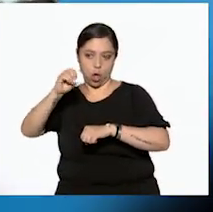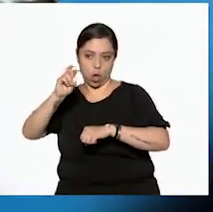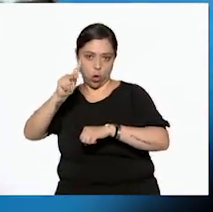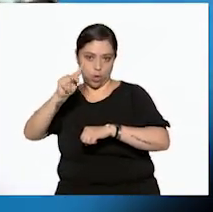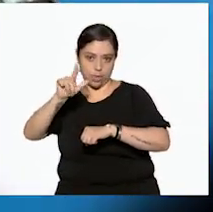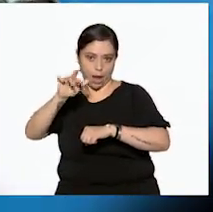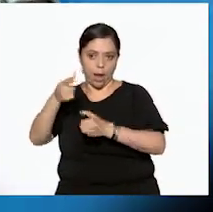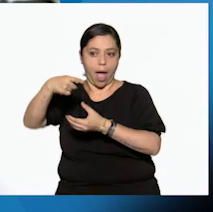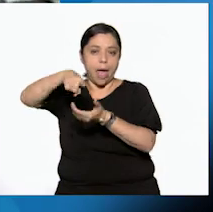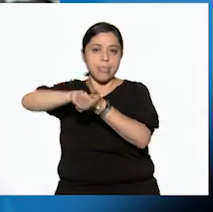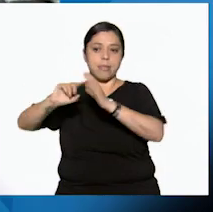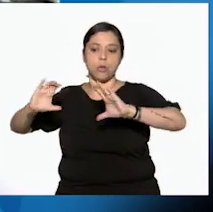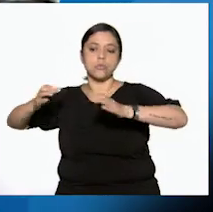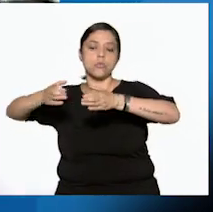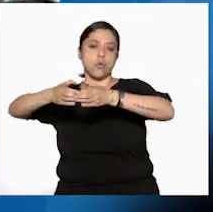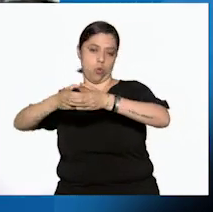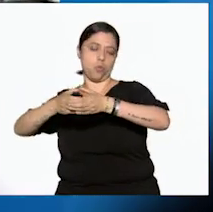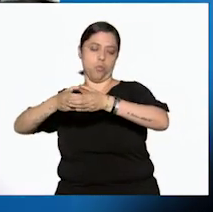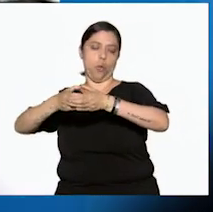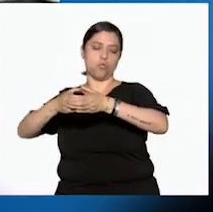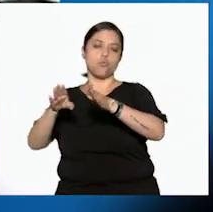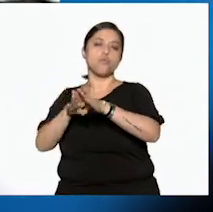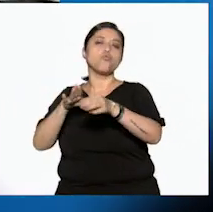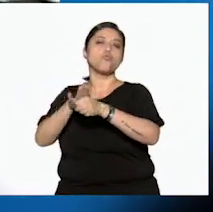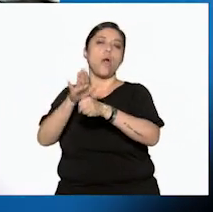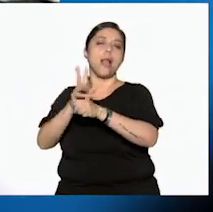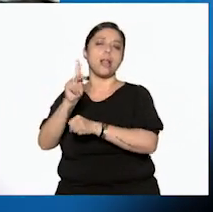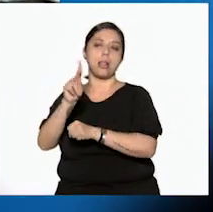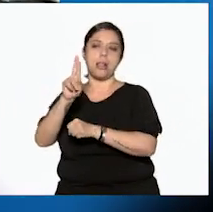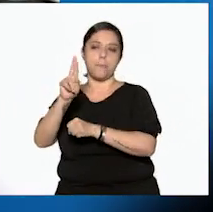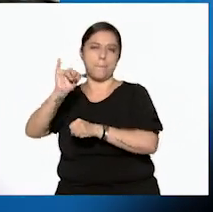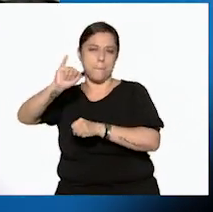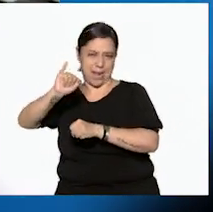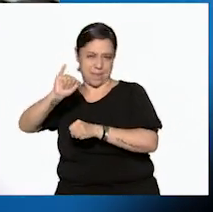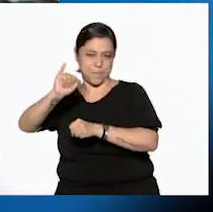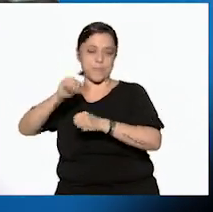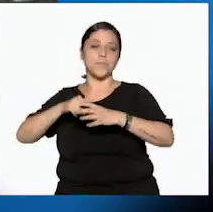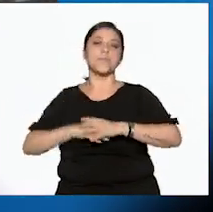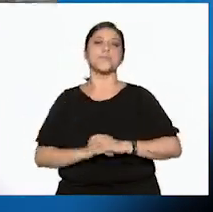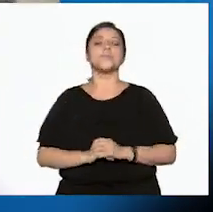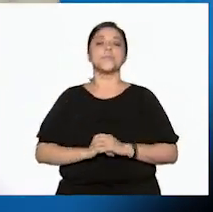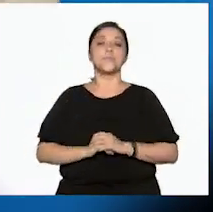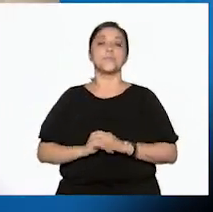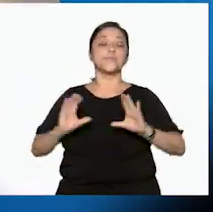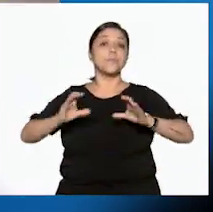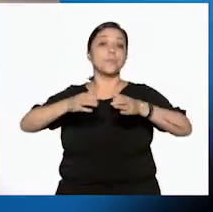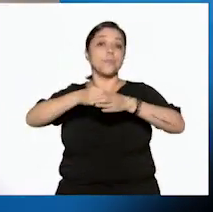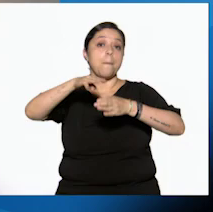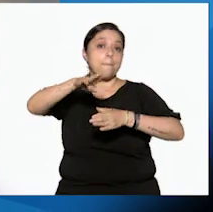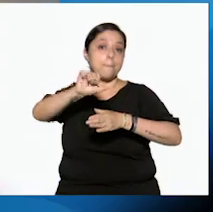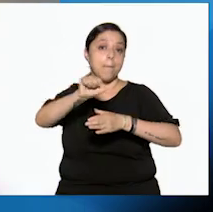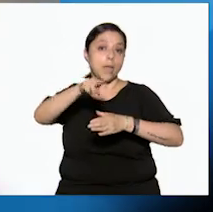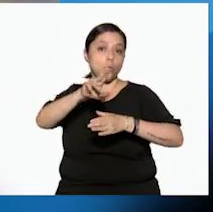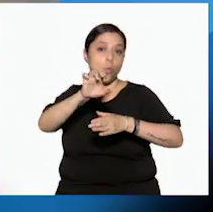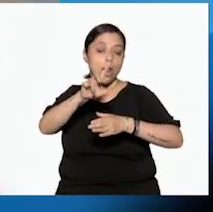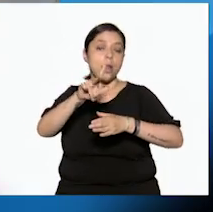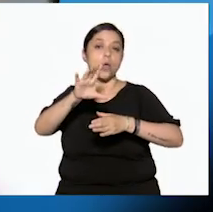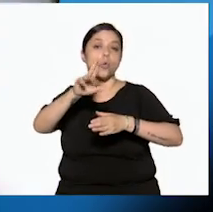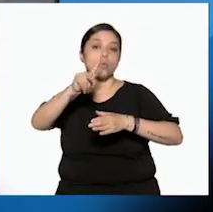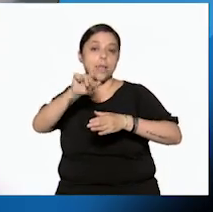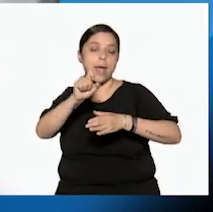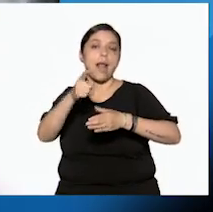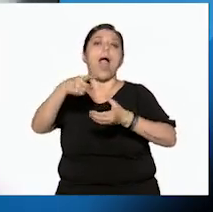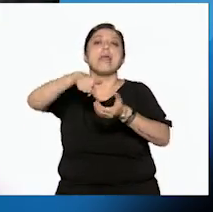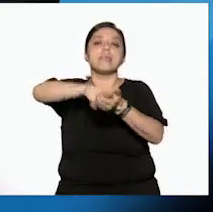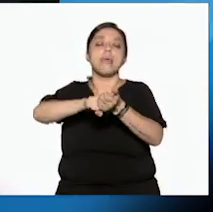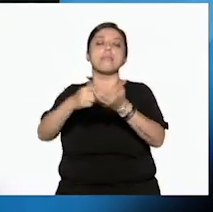perteneciente al llamado Grupo de los Tecnócratas del Partido Revolucionario Institucional; Manuel Cloutier, del Partido Acción